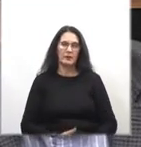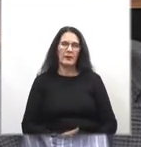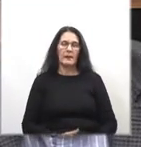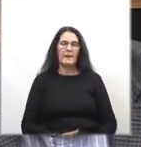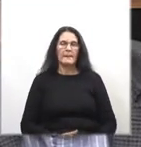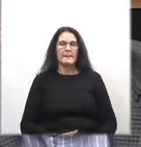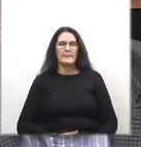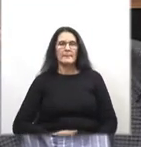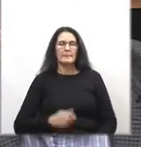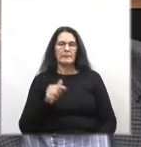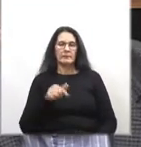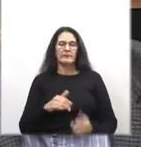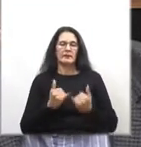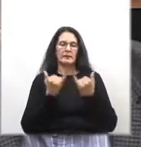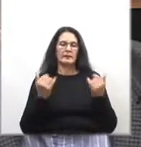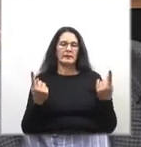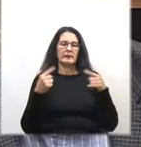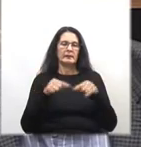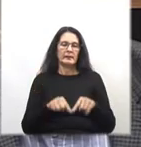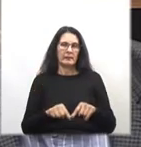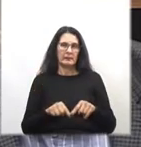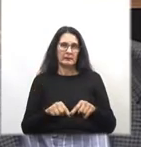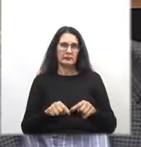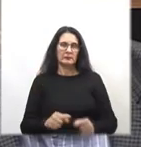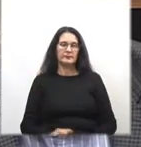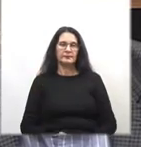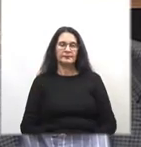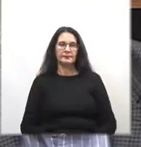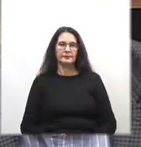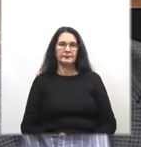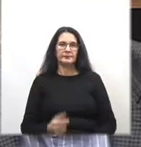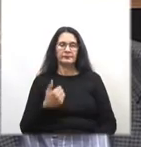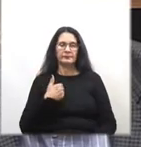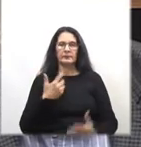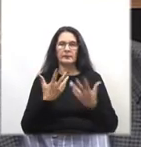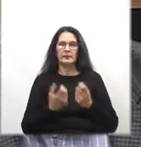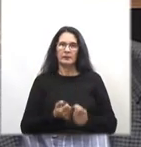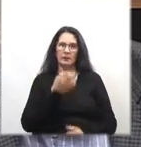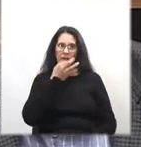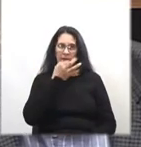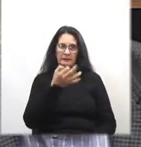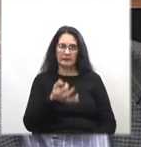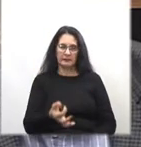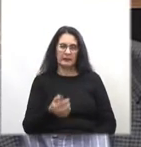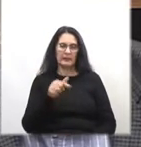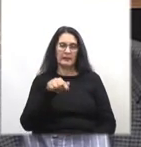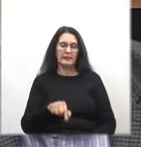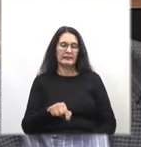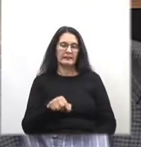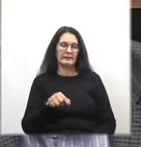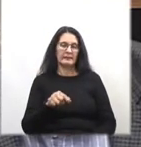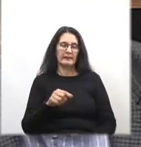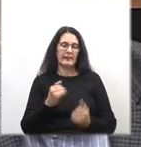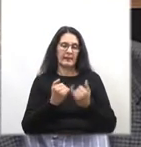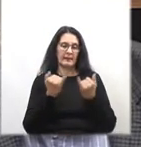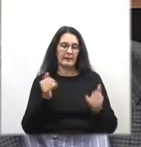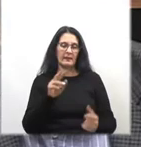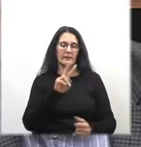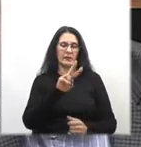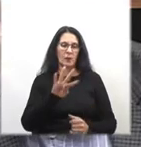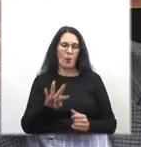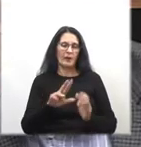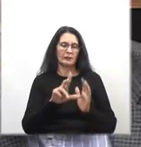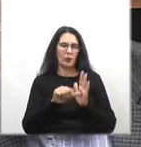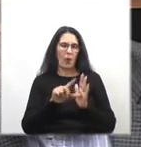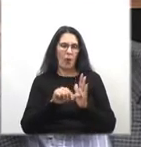en la sesión de interpelación. Quiero decir que en esa sesión de 24 horas que